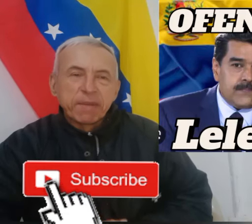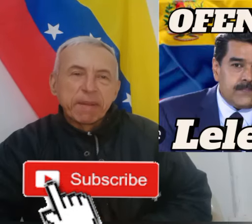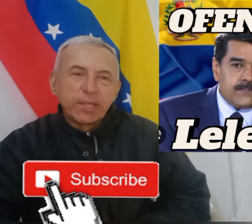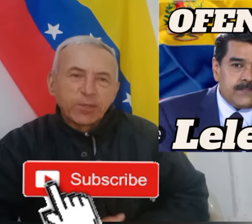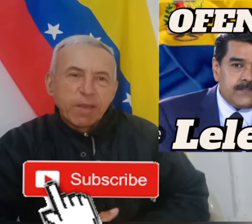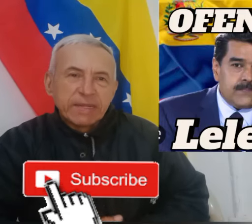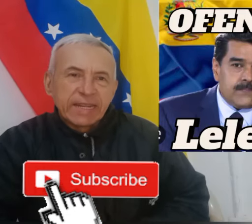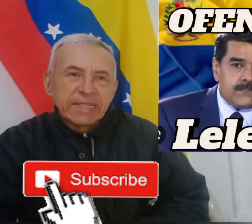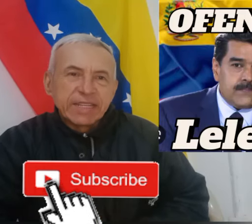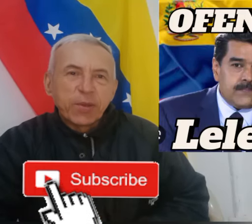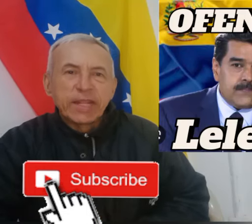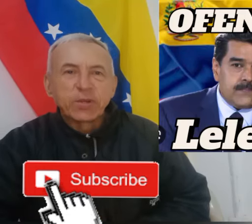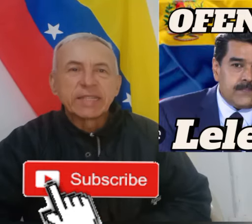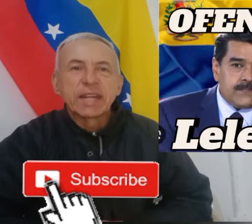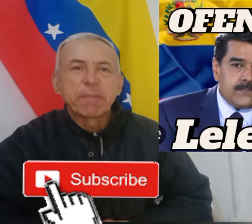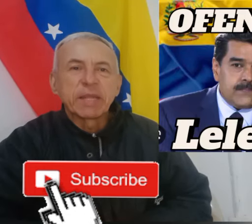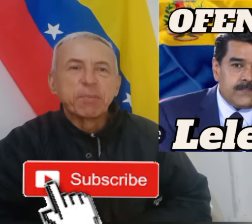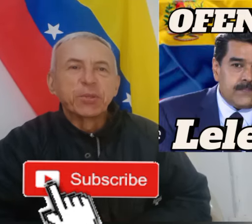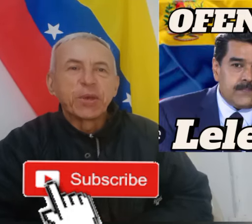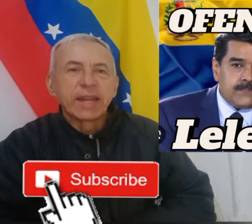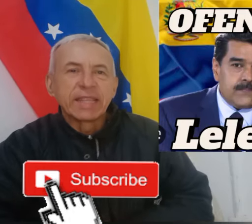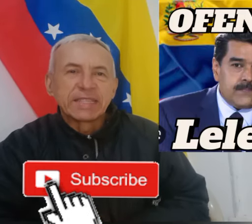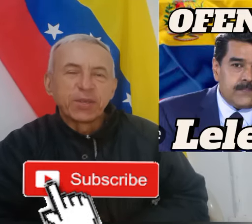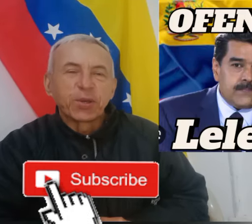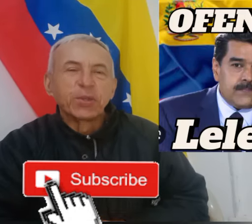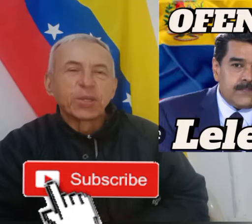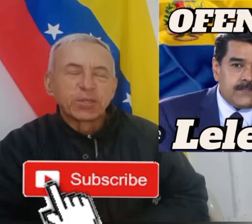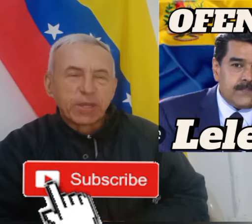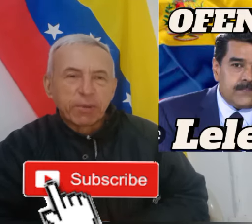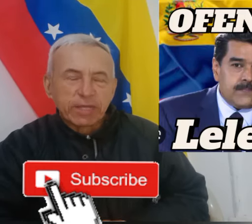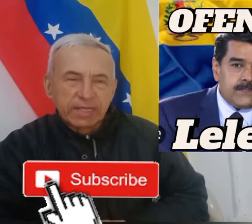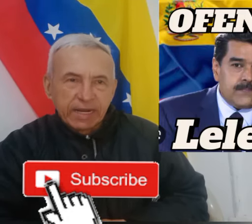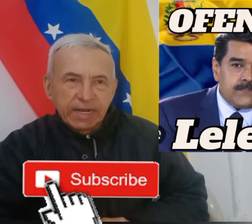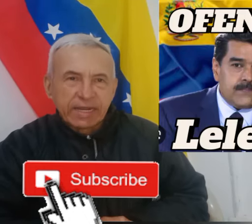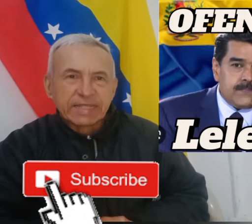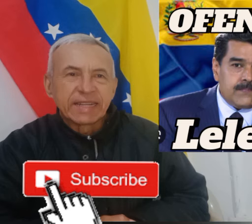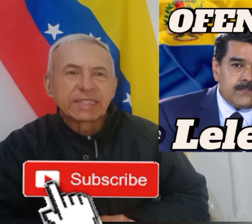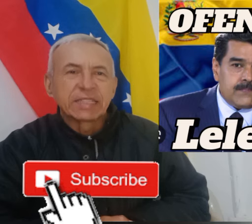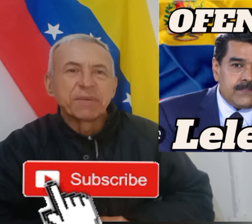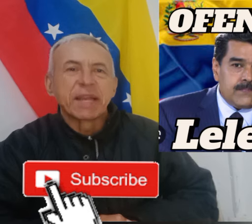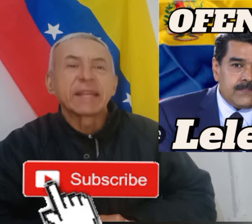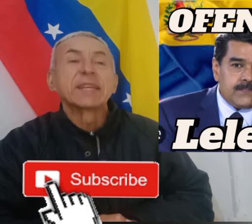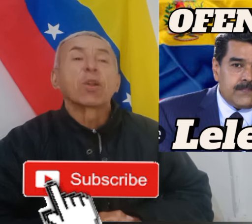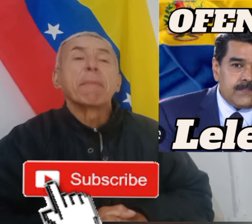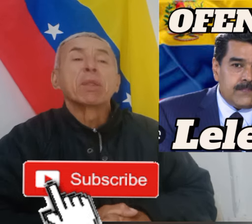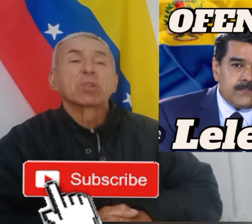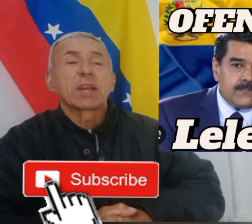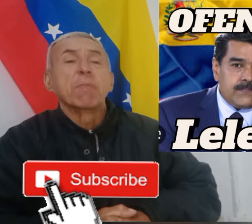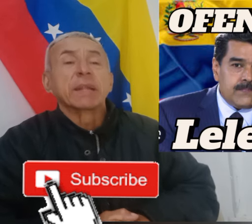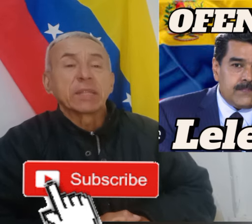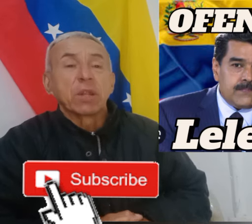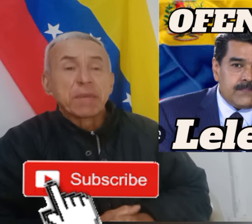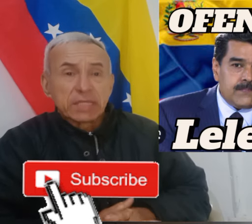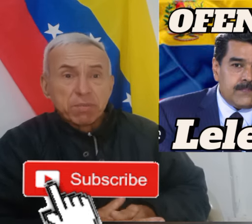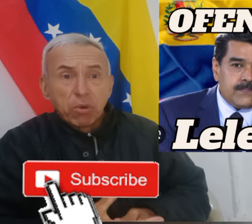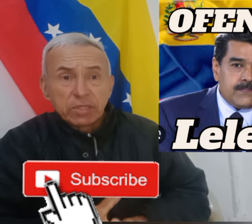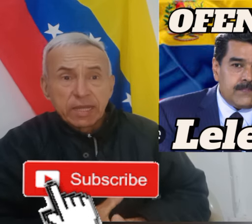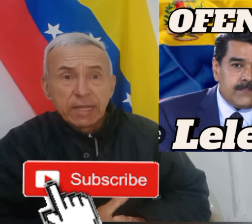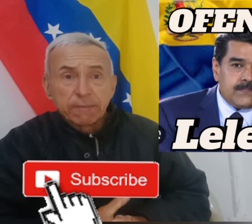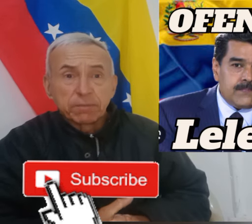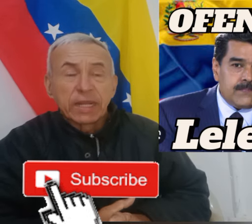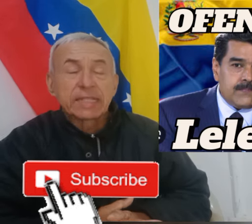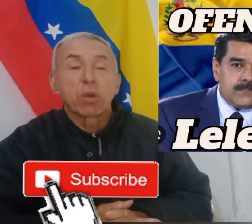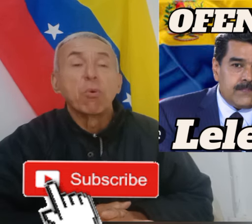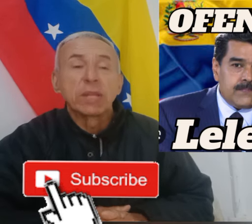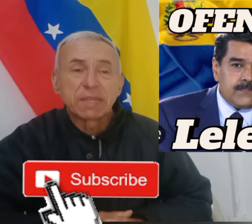¿Qué tal, mi gente? Bienvenidos una vez más a Canal 5 Venezuela. Se respeta y punto. Agradecido con todos ustedes por tanta receptividad que Nicolás Maduro se ha convertido en la vía